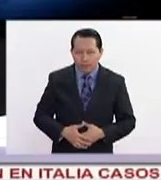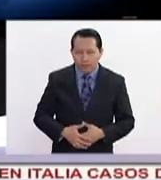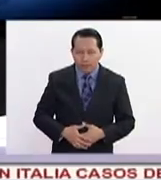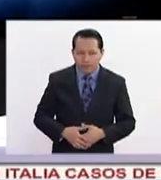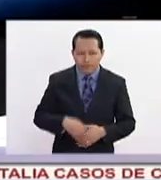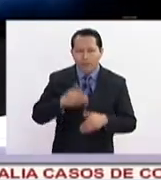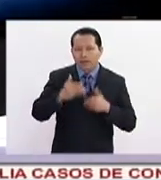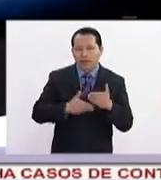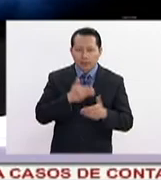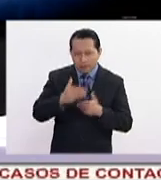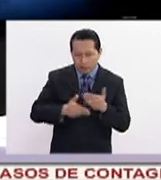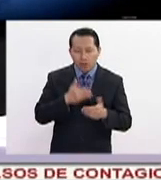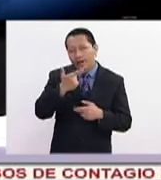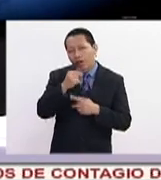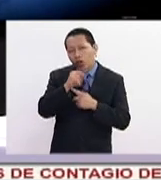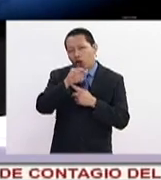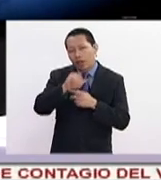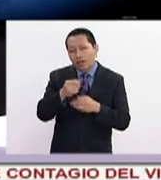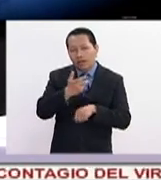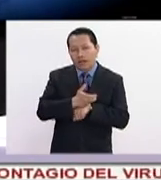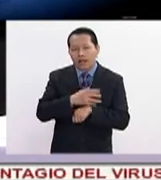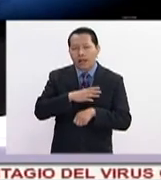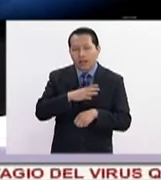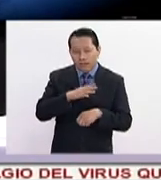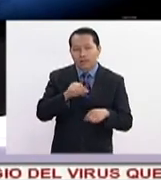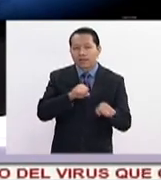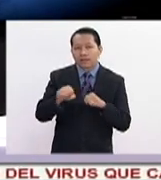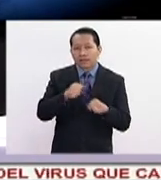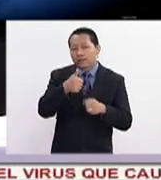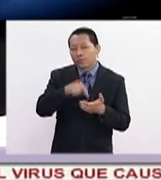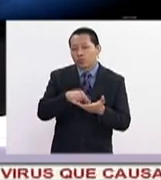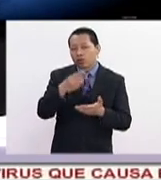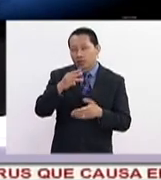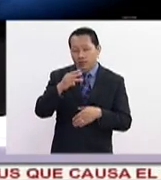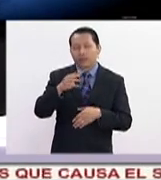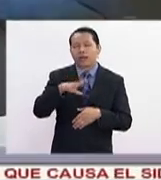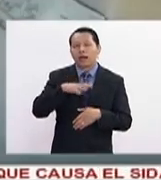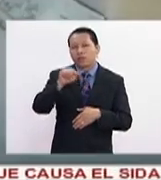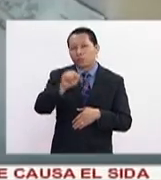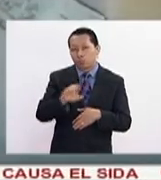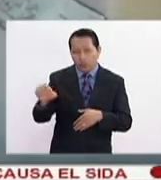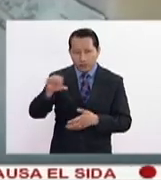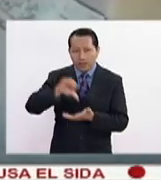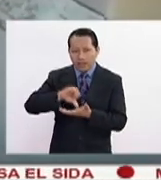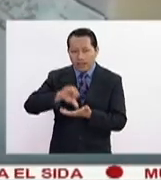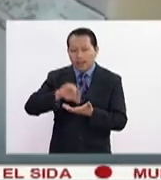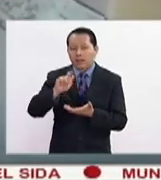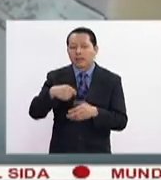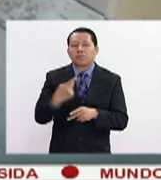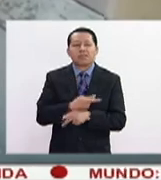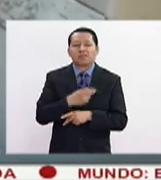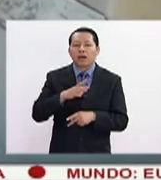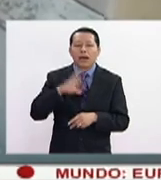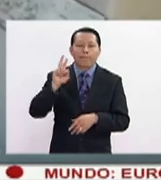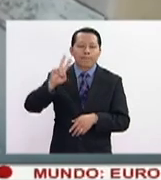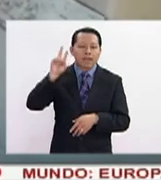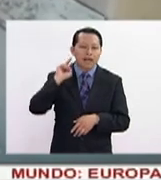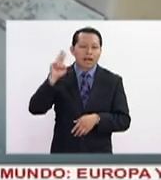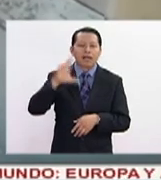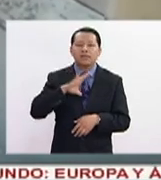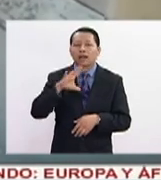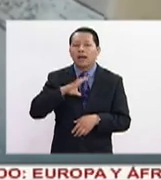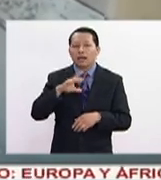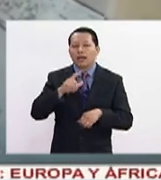El Servicio Geológico de Estados Unidos reportó un sismo de 6.3 grados en el sureste de Irán. El terremoto ocurrió este viernes a